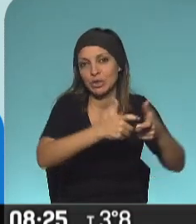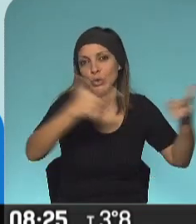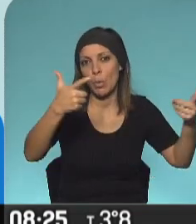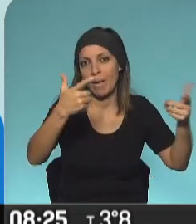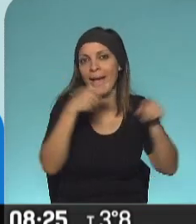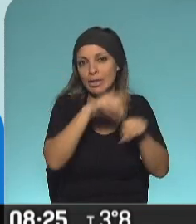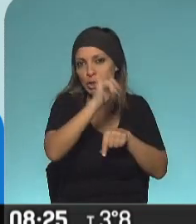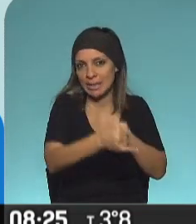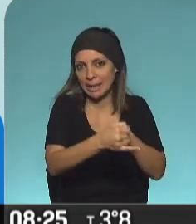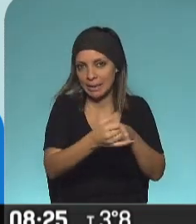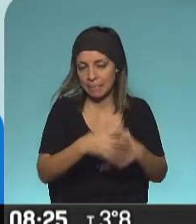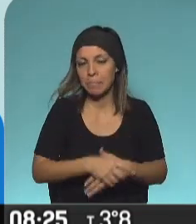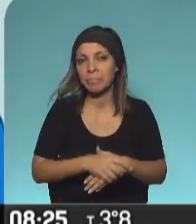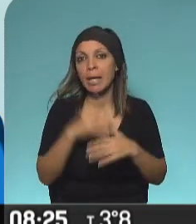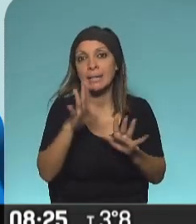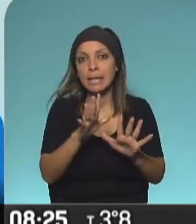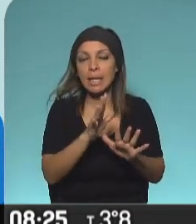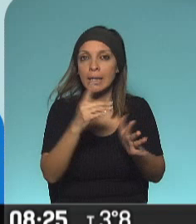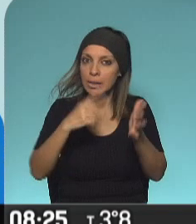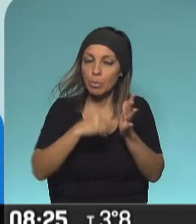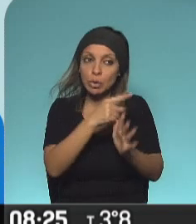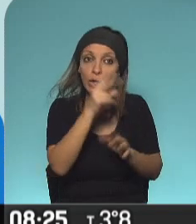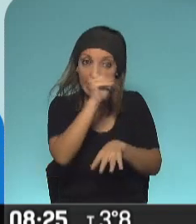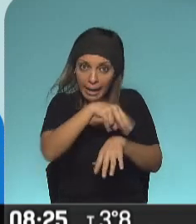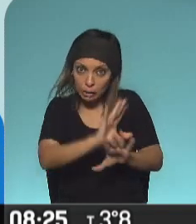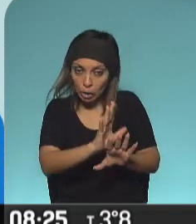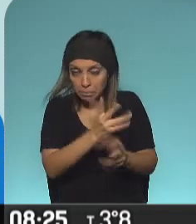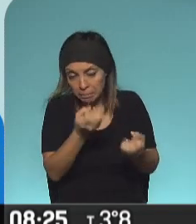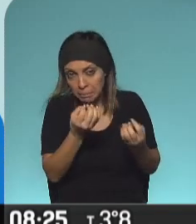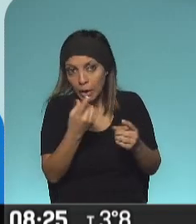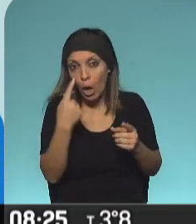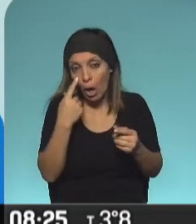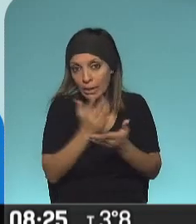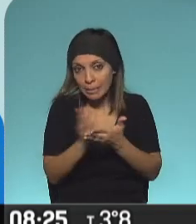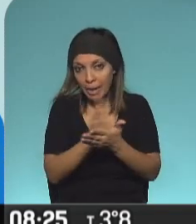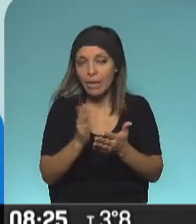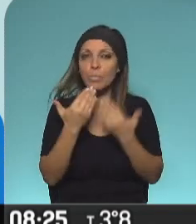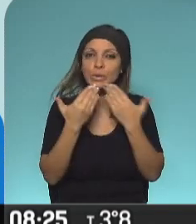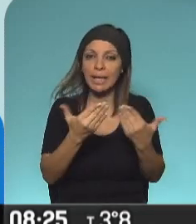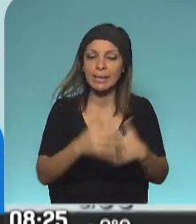casos, y eso es absolutamente así. Así que en ese punto tenés razón lo que estás diciendo. Muchas gracias.